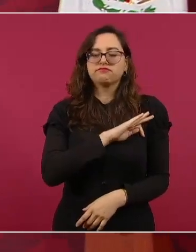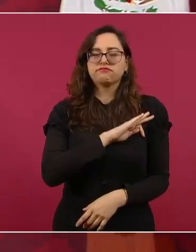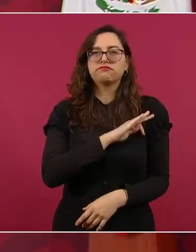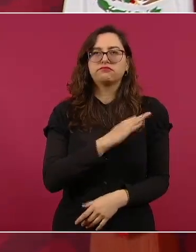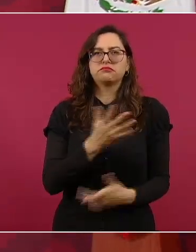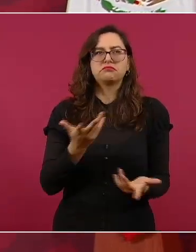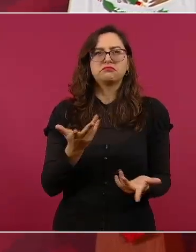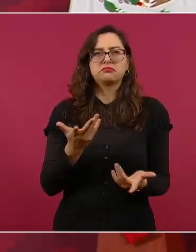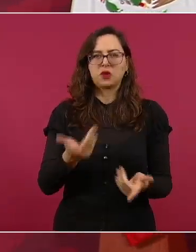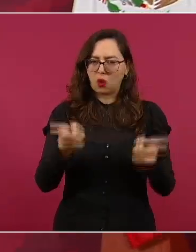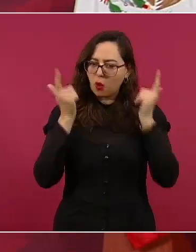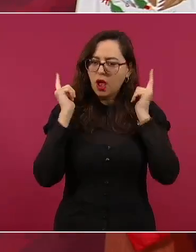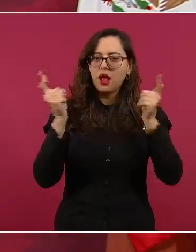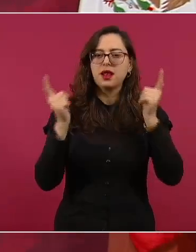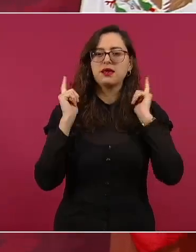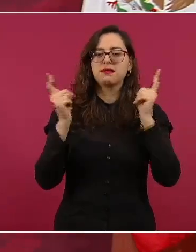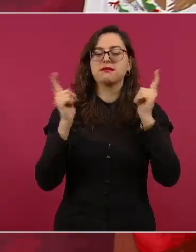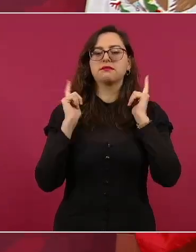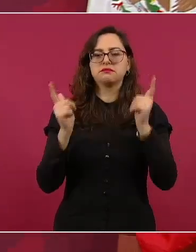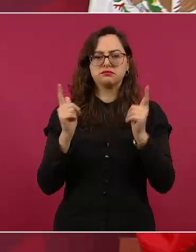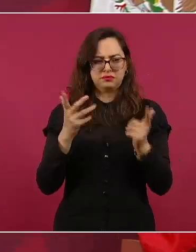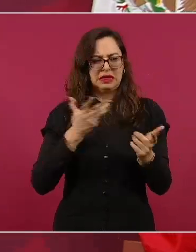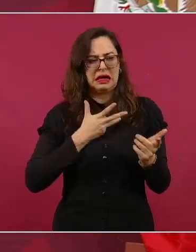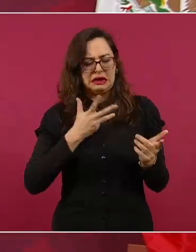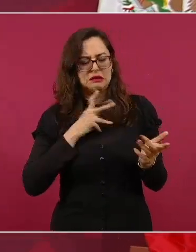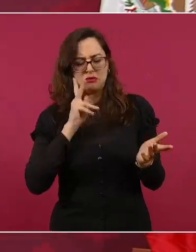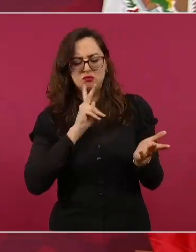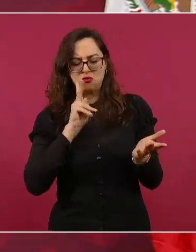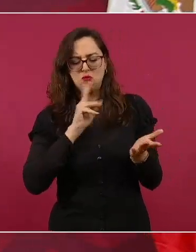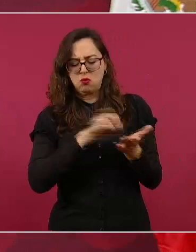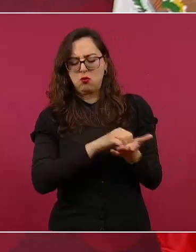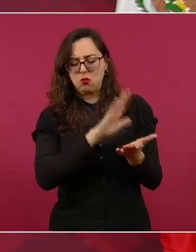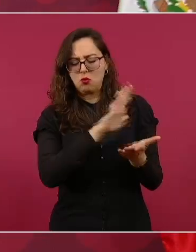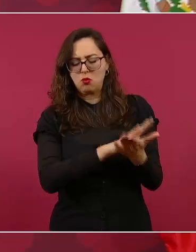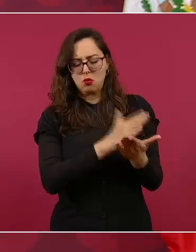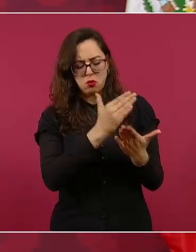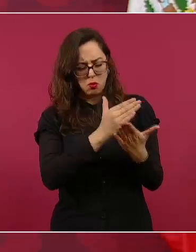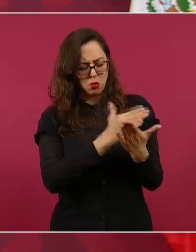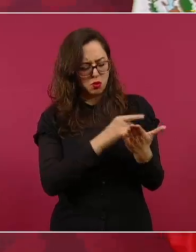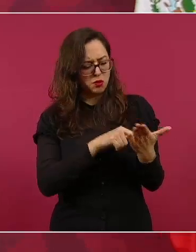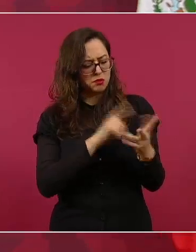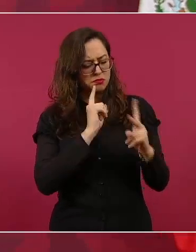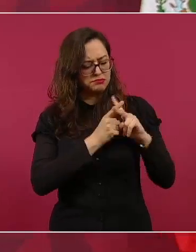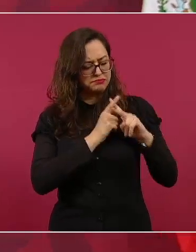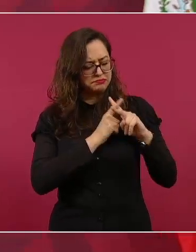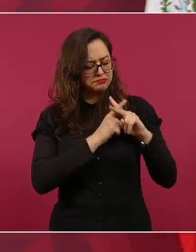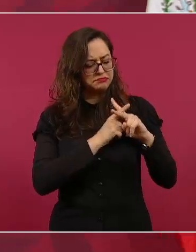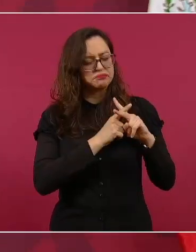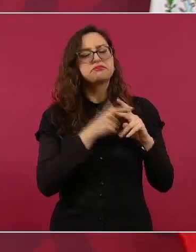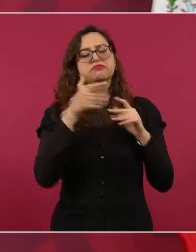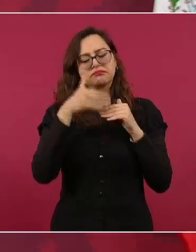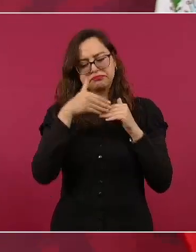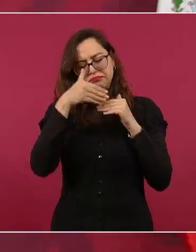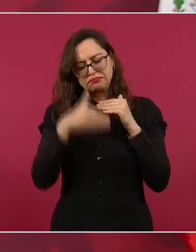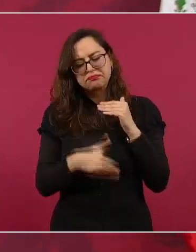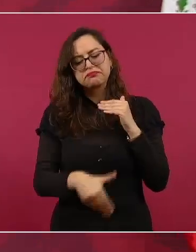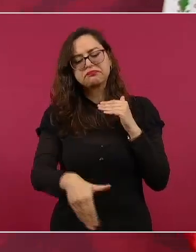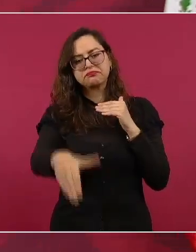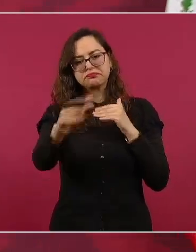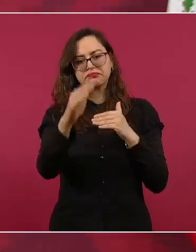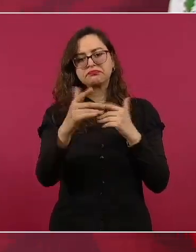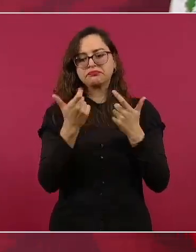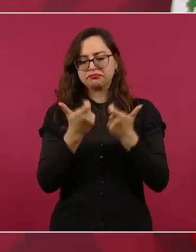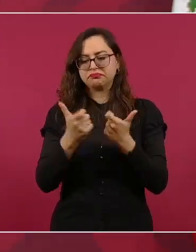fundadas de que hacia adelante vamos a tener más